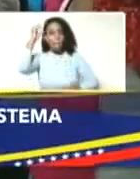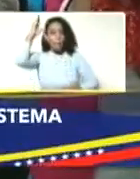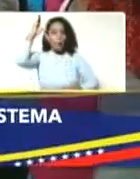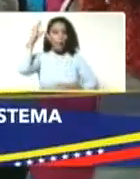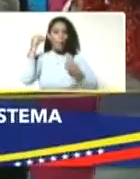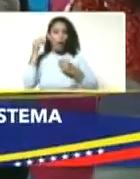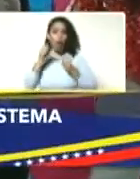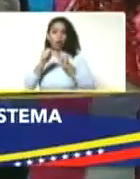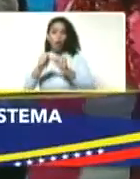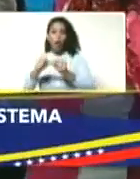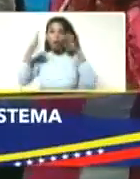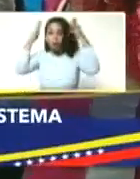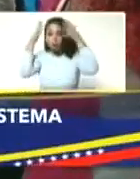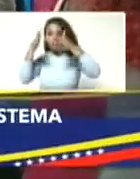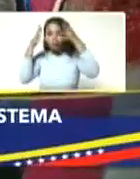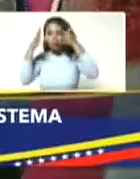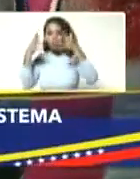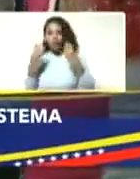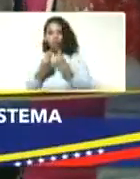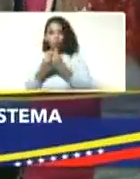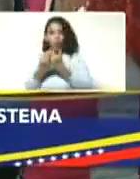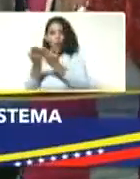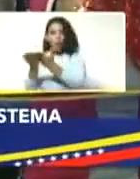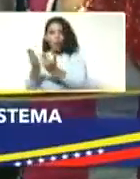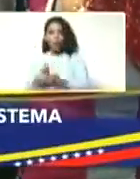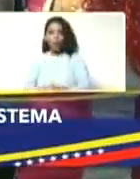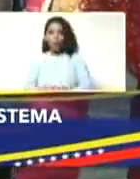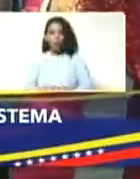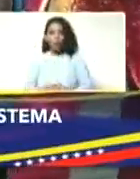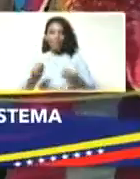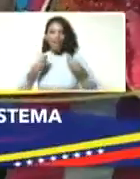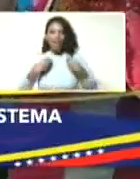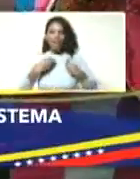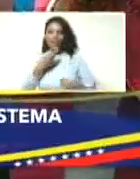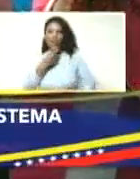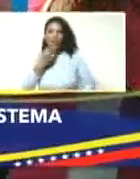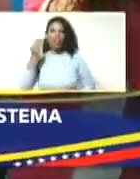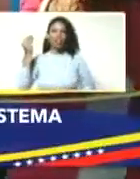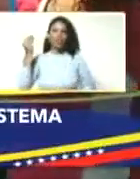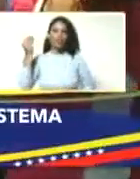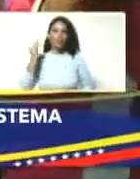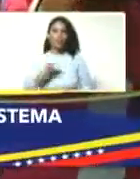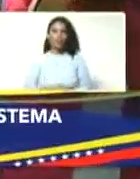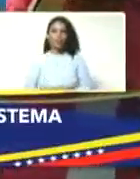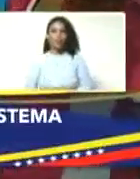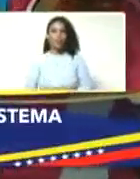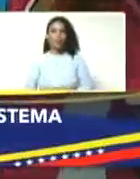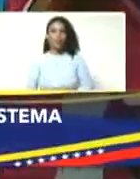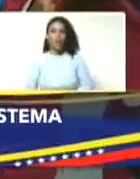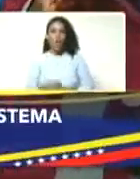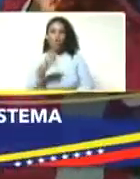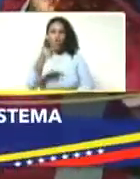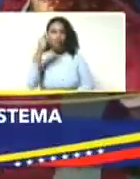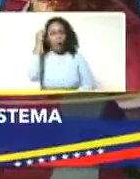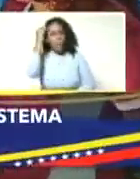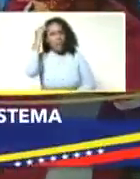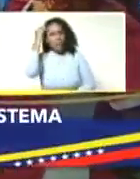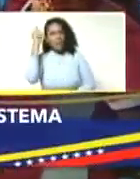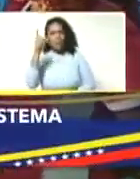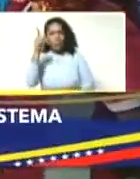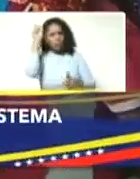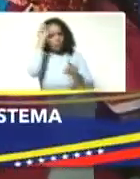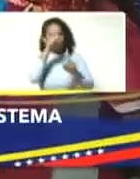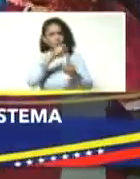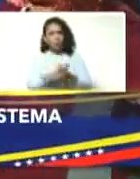para seguir adelante con todos ellos. Excelente, bueno, que viva la juventud. Yoneida, ¿tú qué clase das?